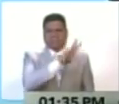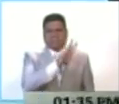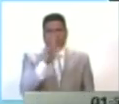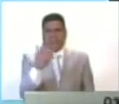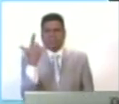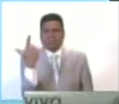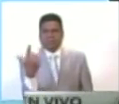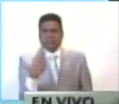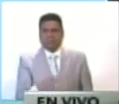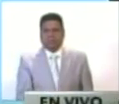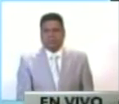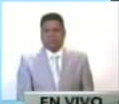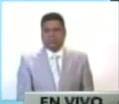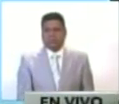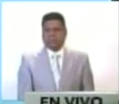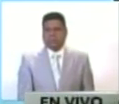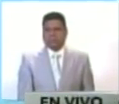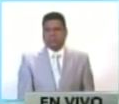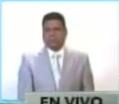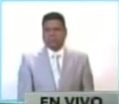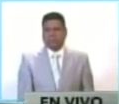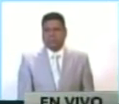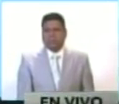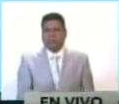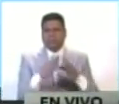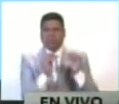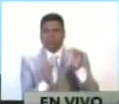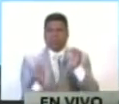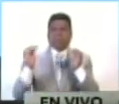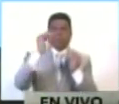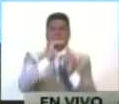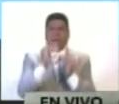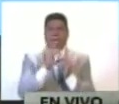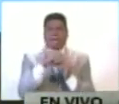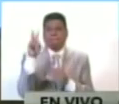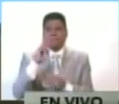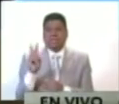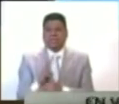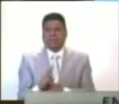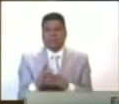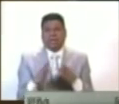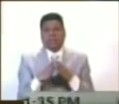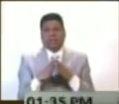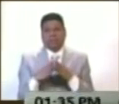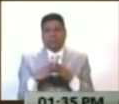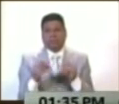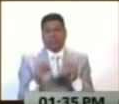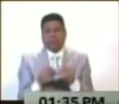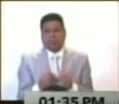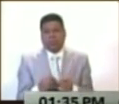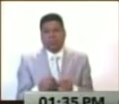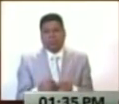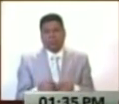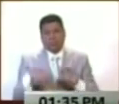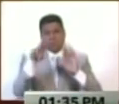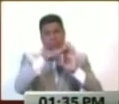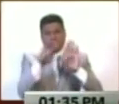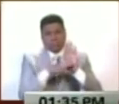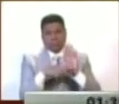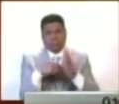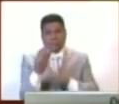esto? Que la efectividad de Venezuela supera enormemente la incorporación y el índice de efectividad